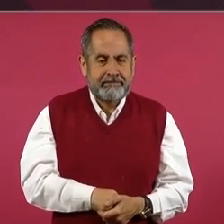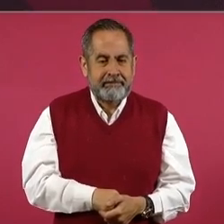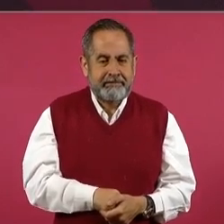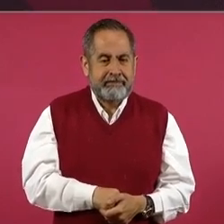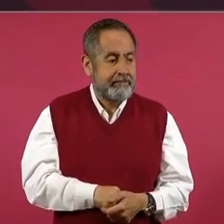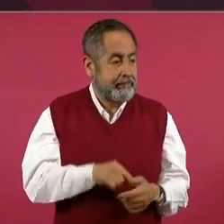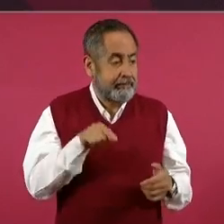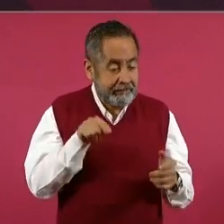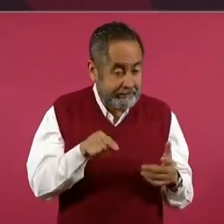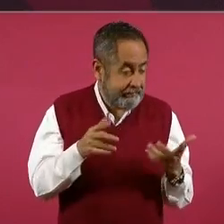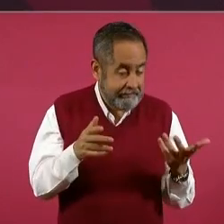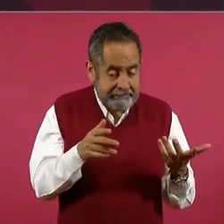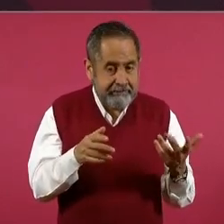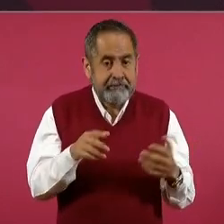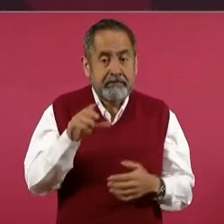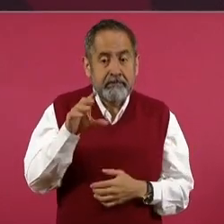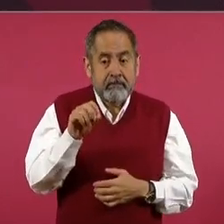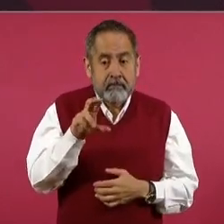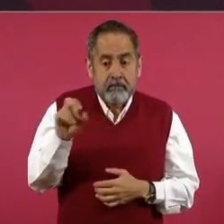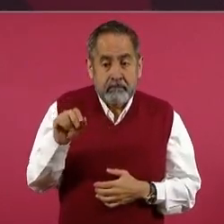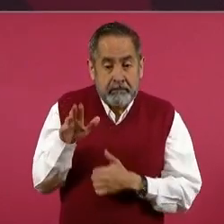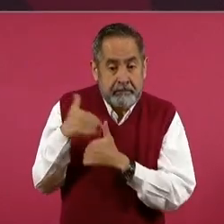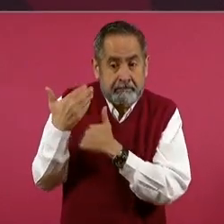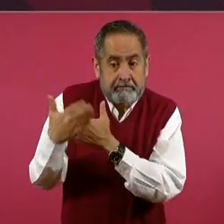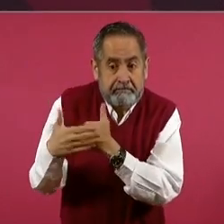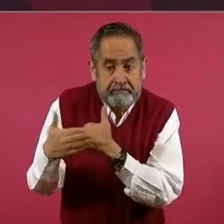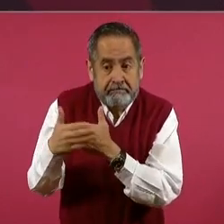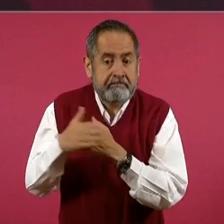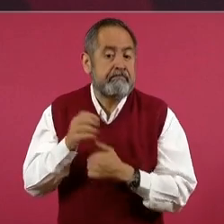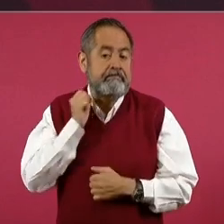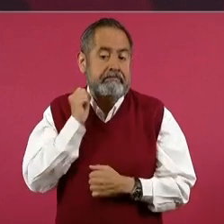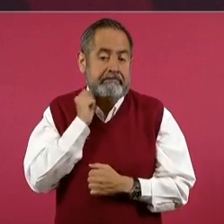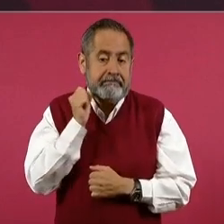como Corral va a ser senador,